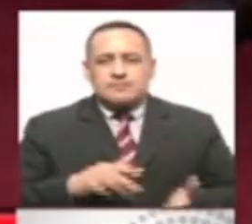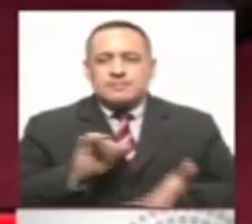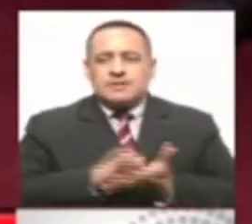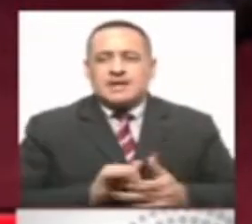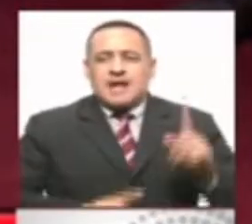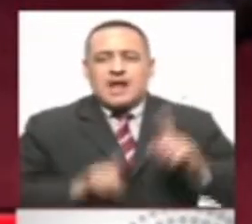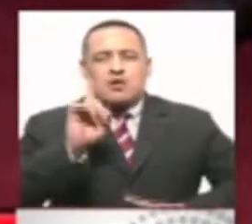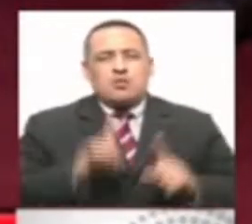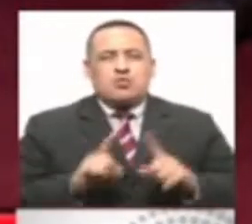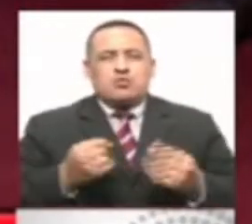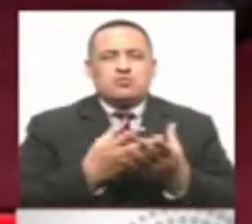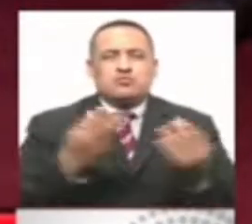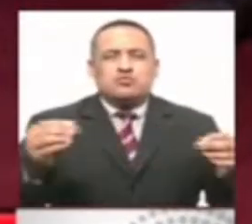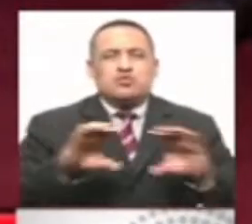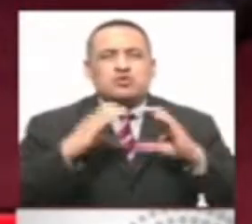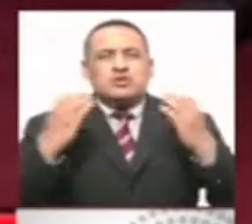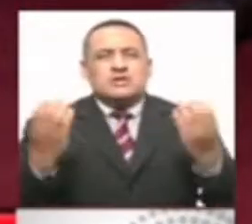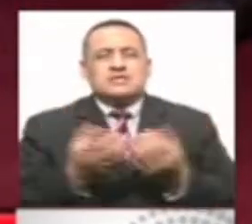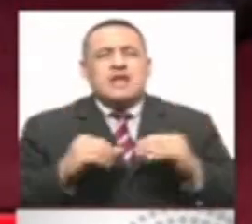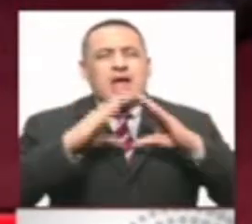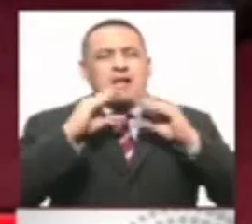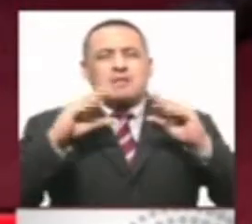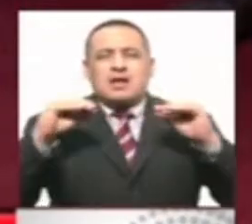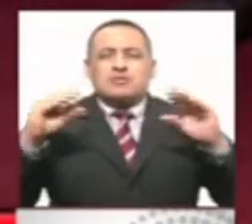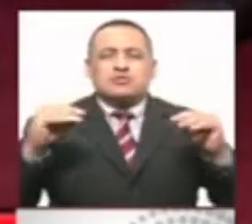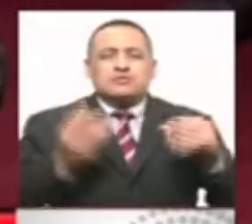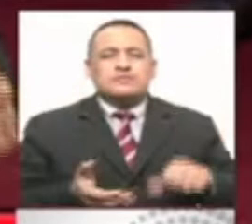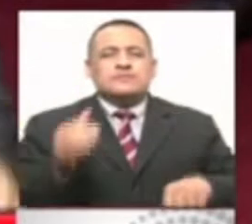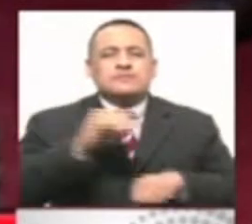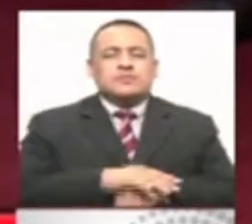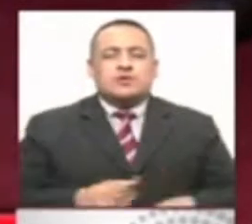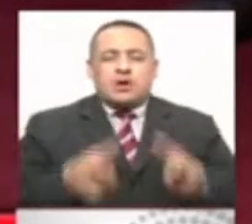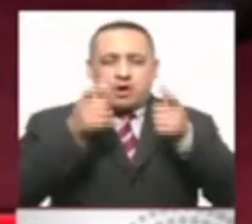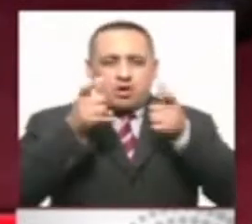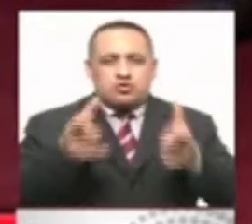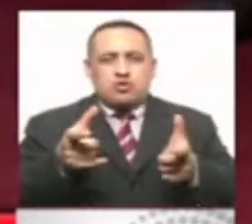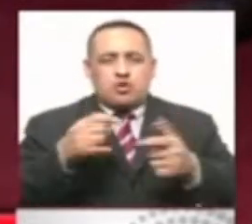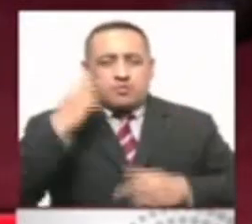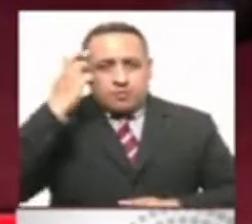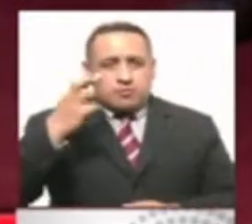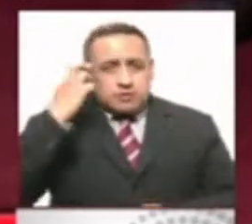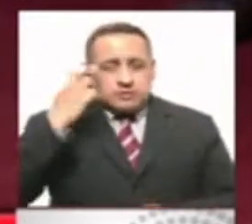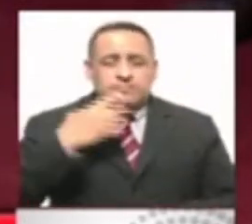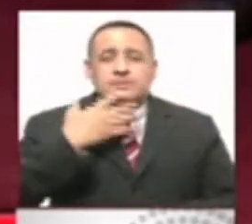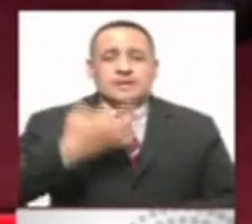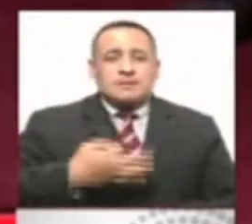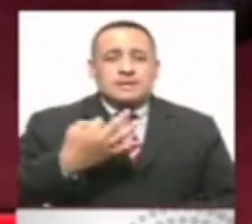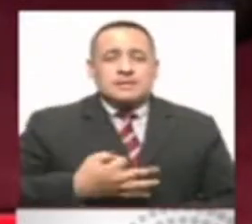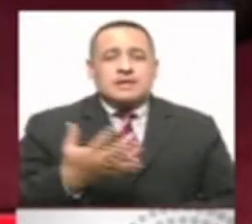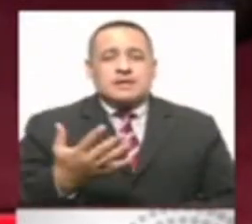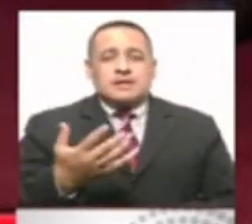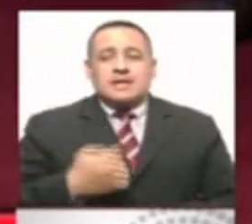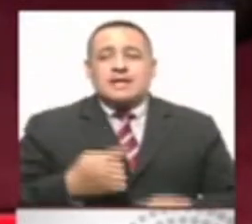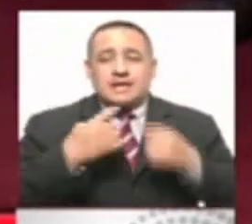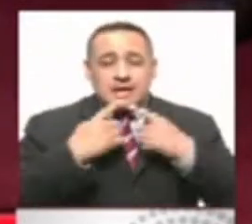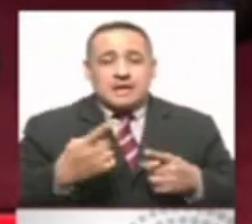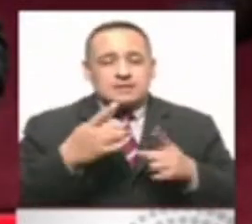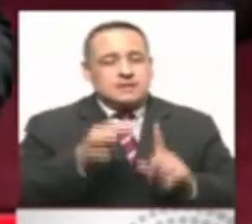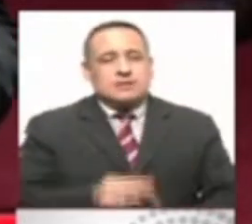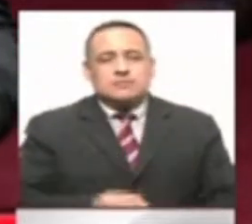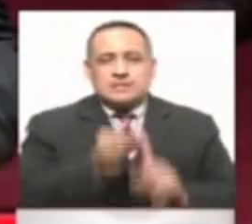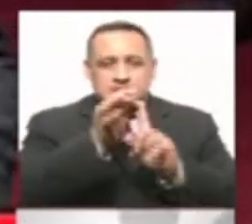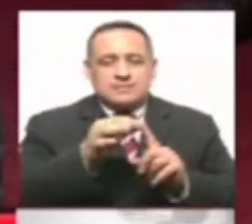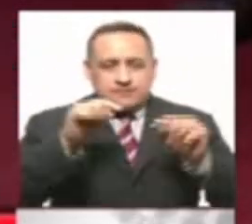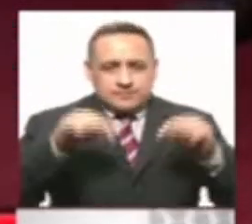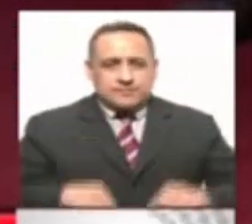dicho muchos parlamentarios sobre el control político. Efectivamente, es prerrogativa de